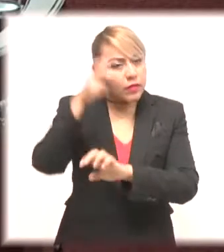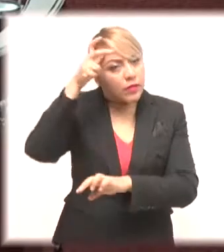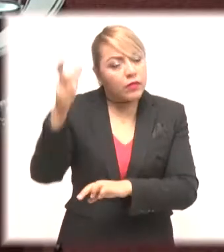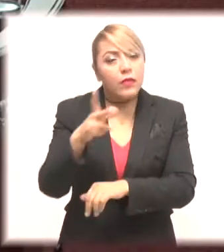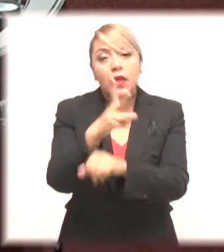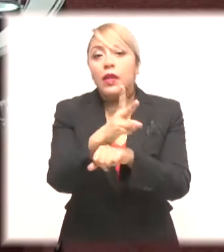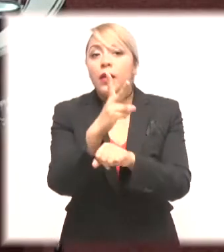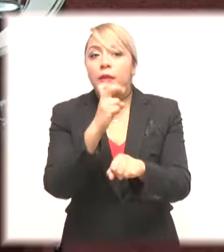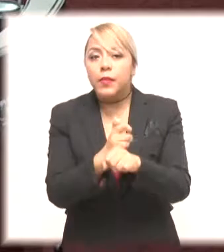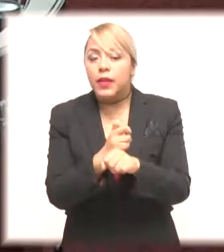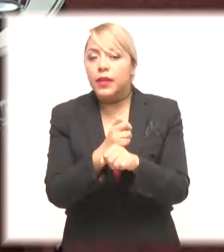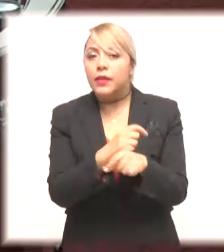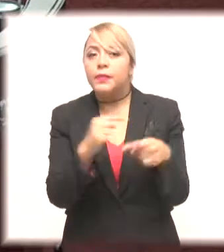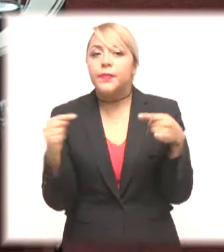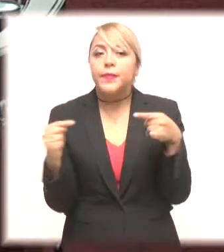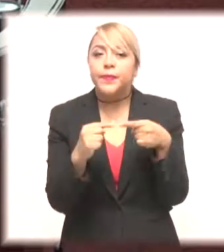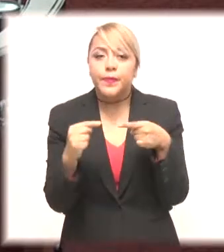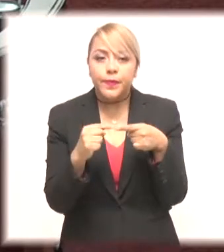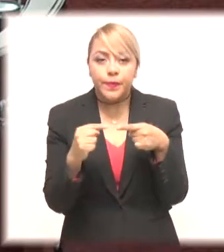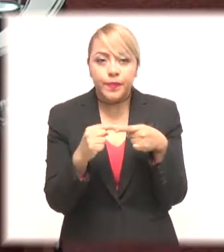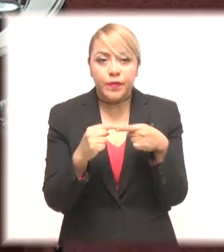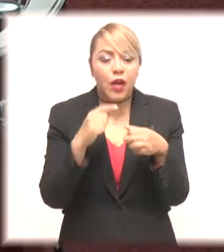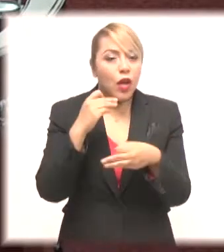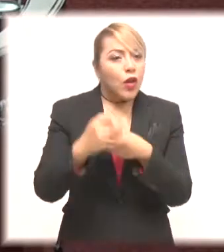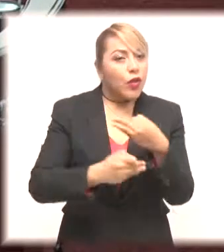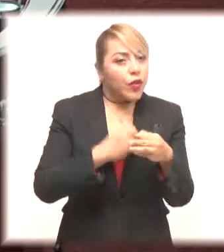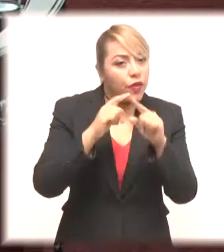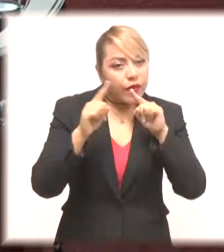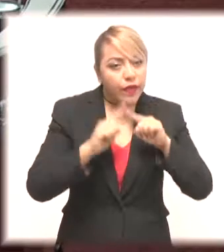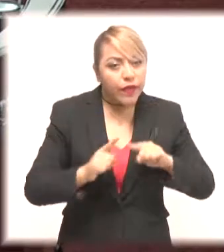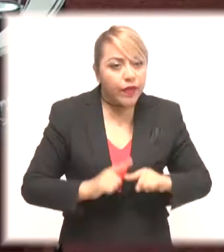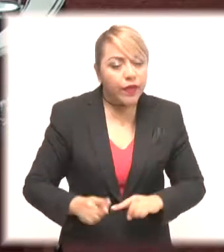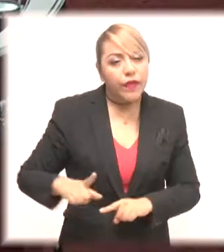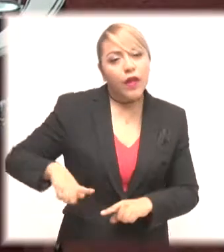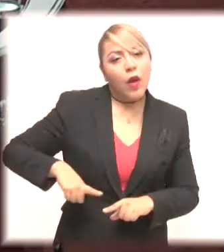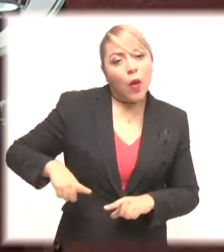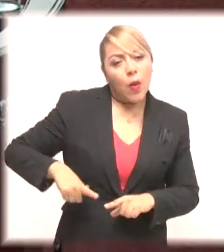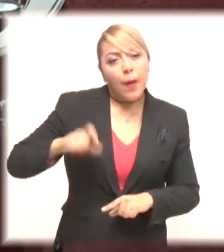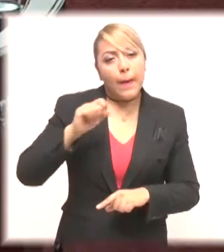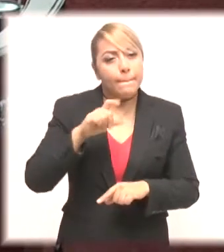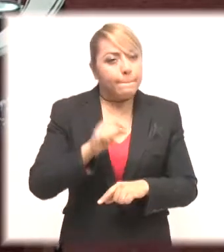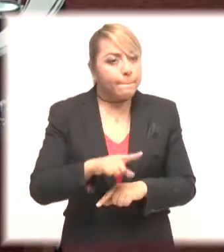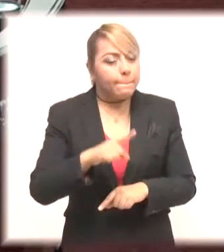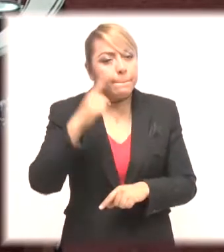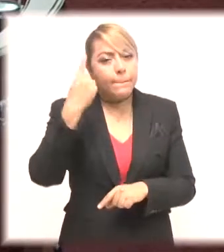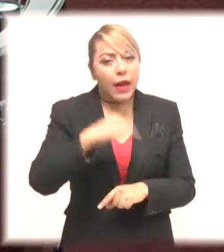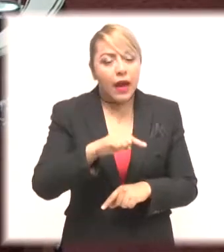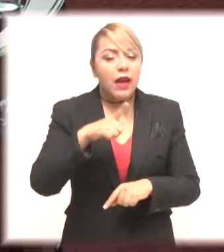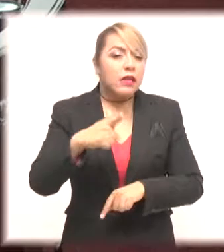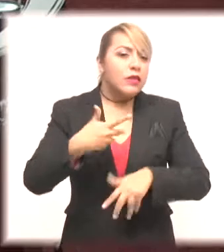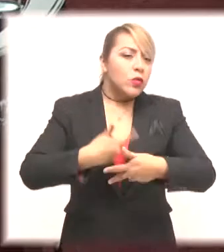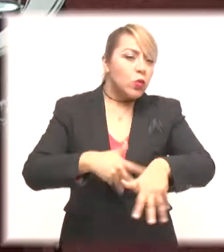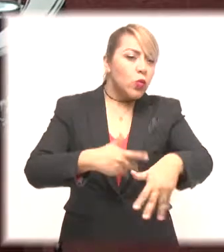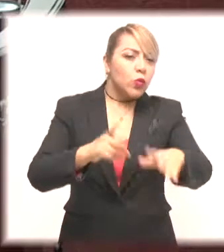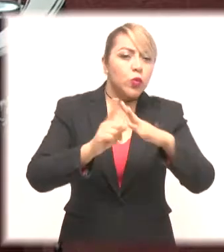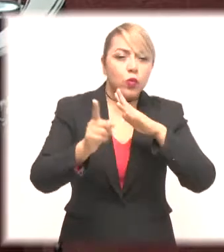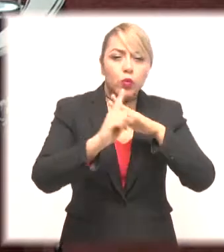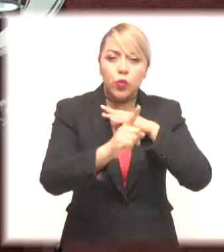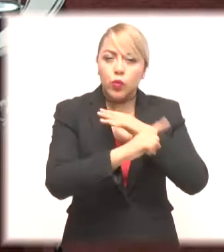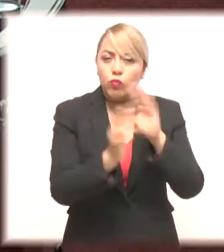exhorta, primero, a todas las partes y autoridades involucradas a fin de que la llamada caravana de